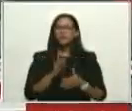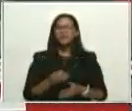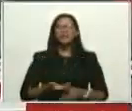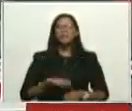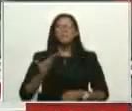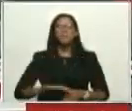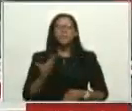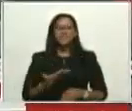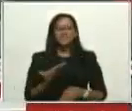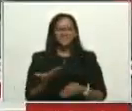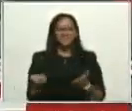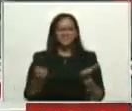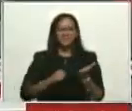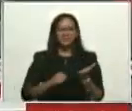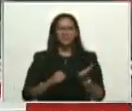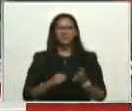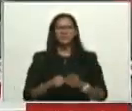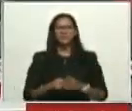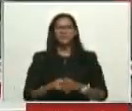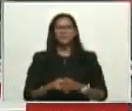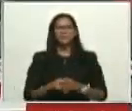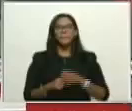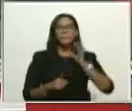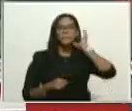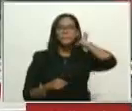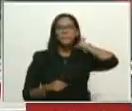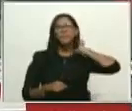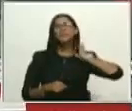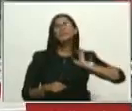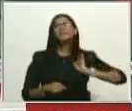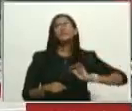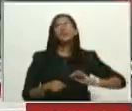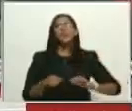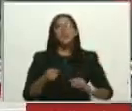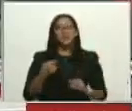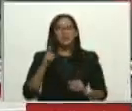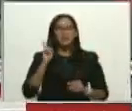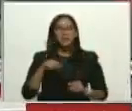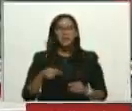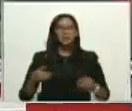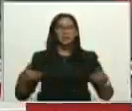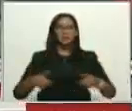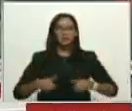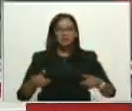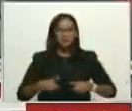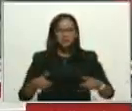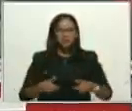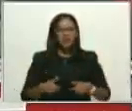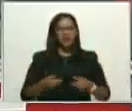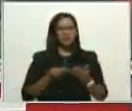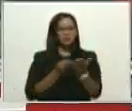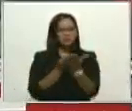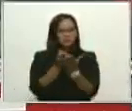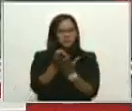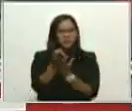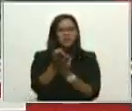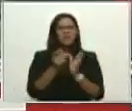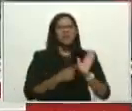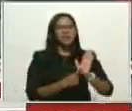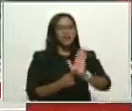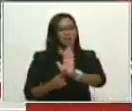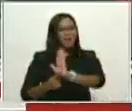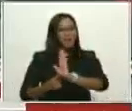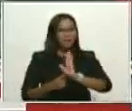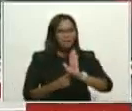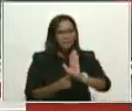mazo. Y con la perseverancia, la disciplina y el ejemplo